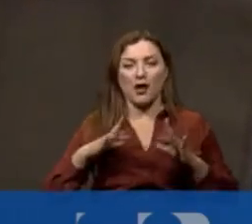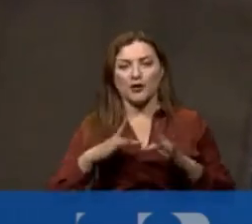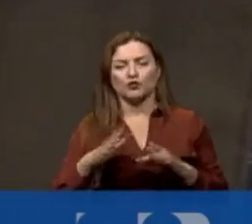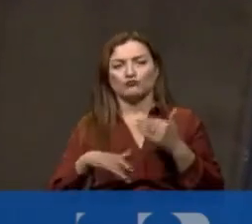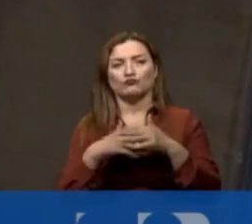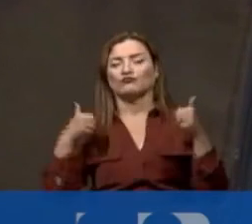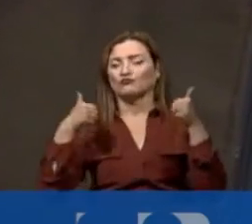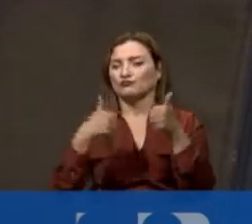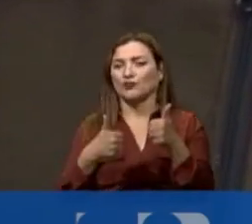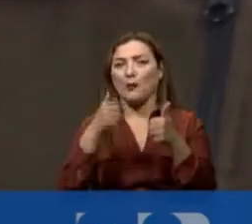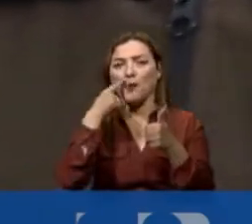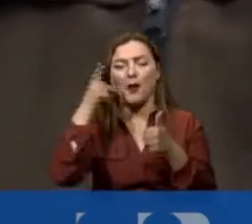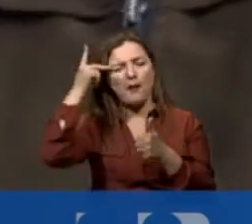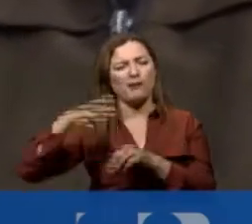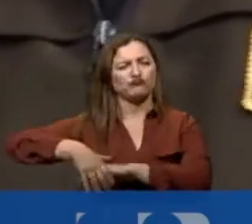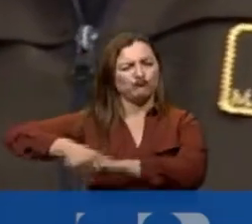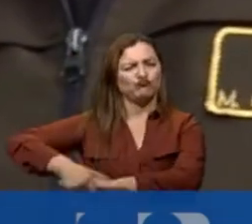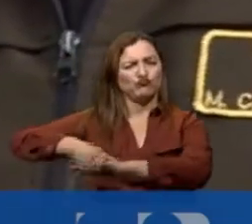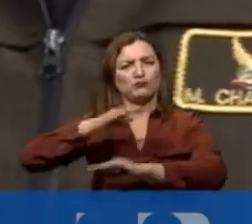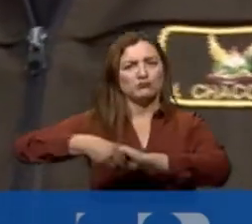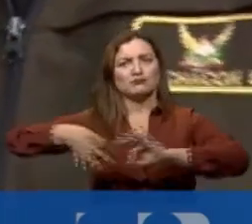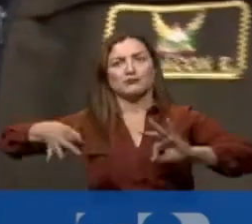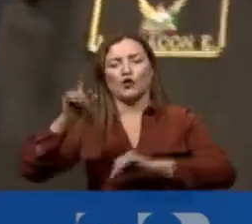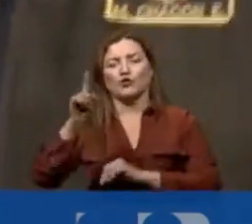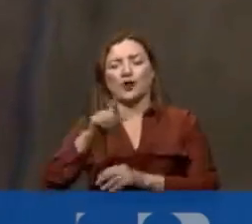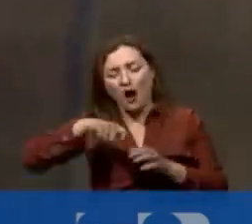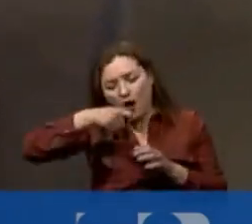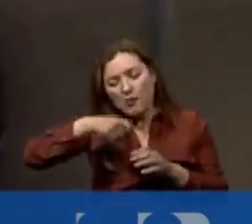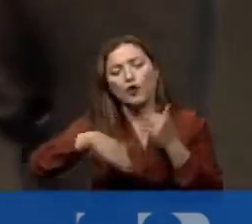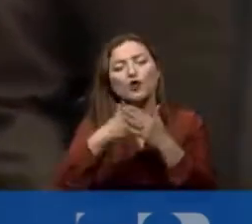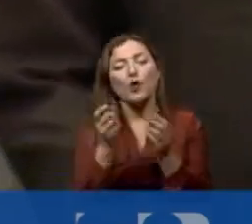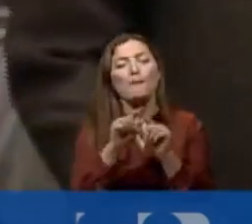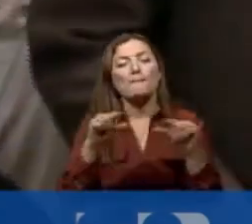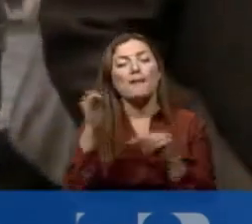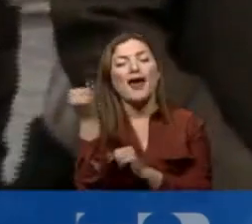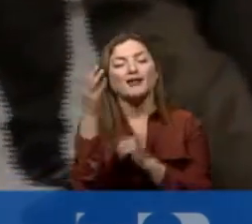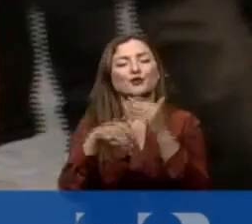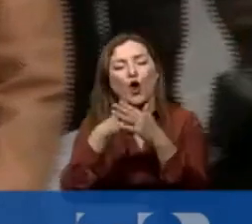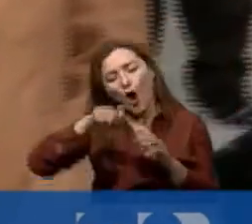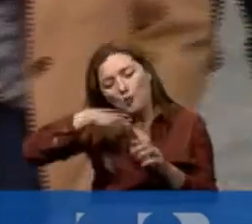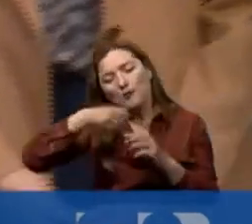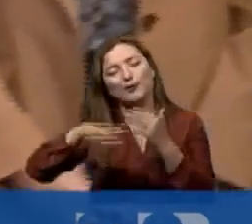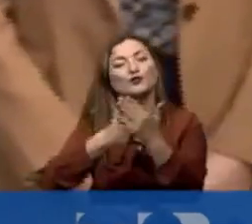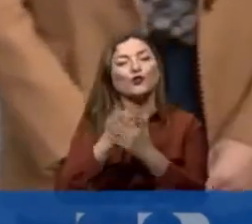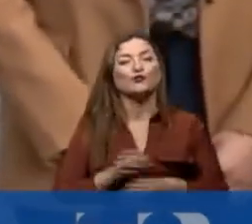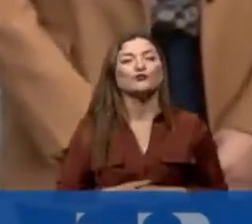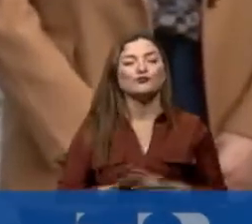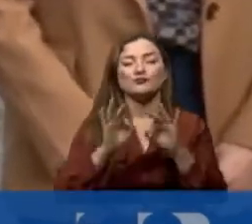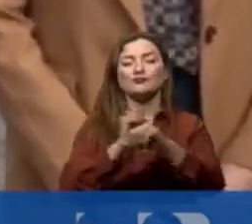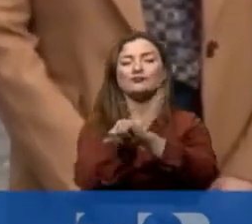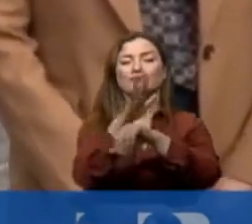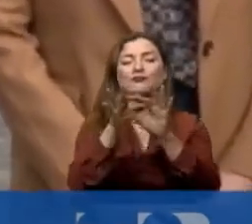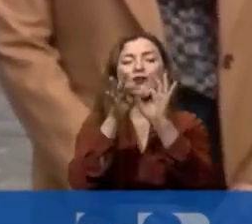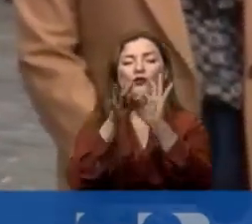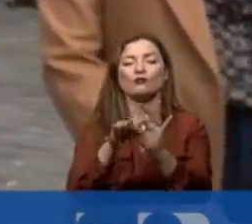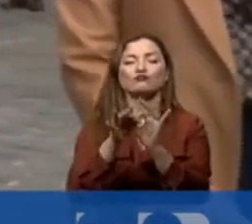toda la sopita, las frutas y las verduras. Excelentes recomendaciones de nuestro querido Paquito. Compañeras, ustedes también invitadas a